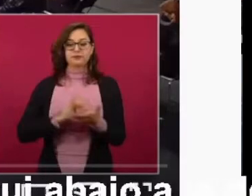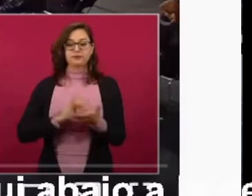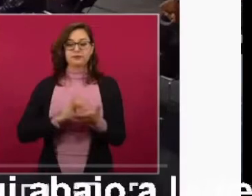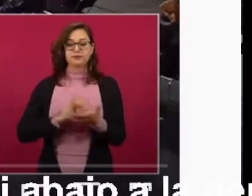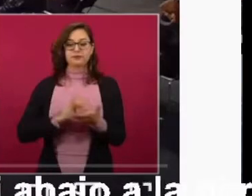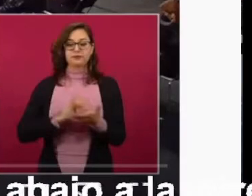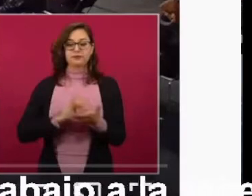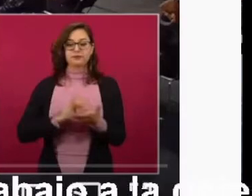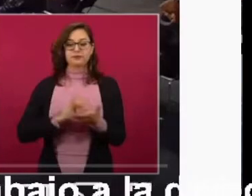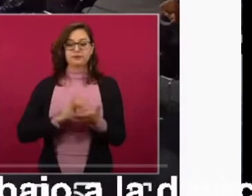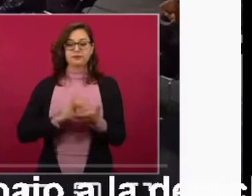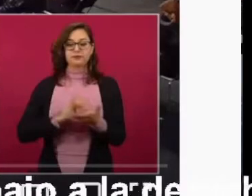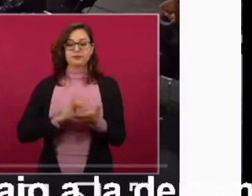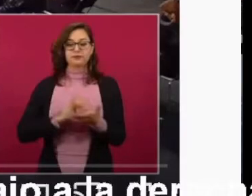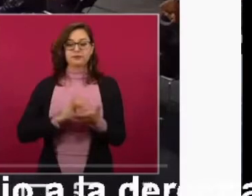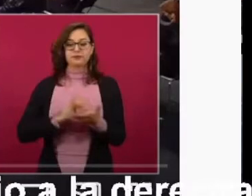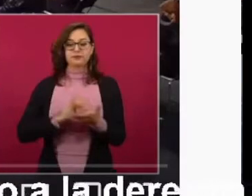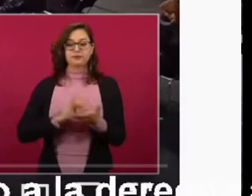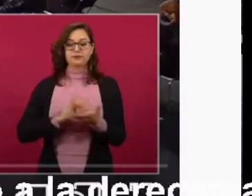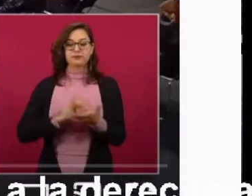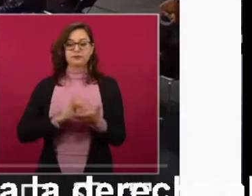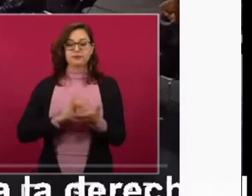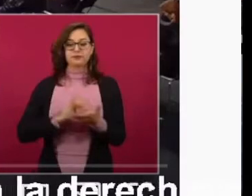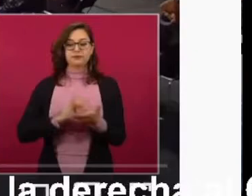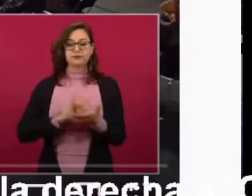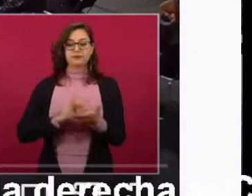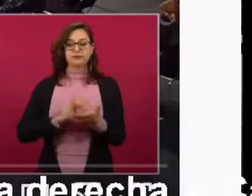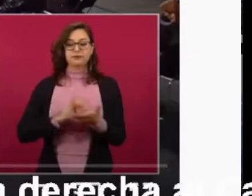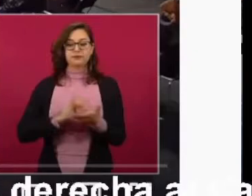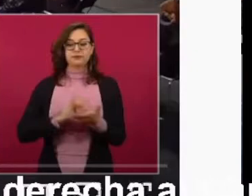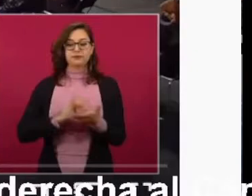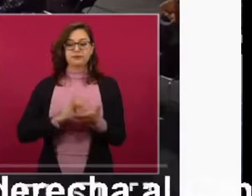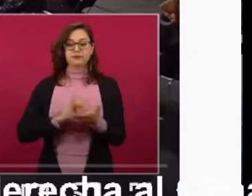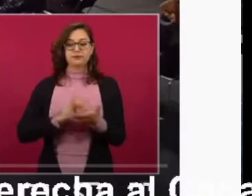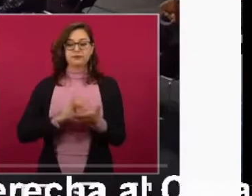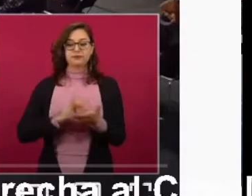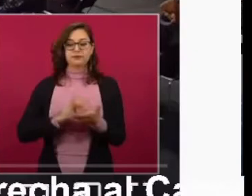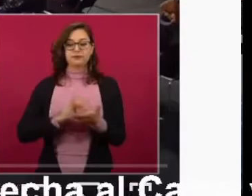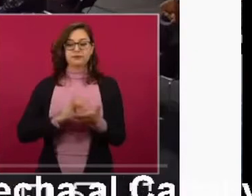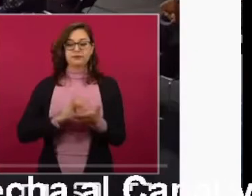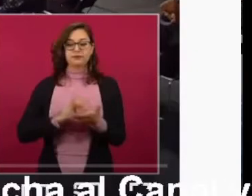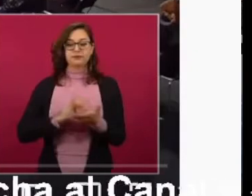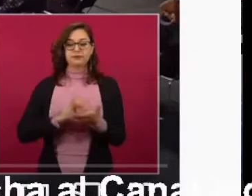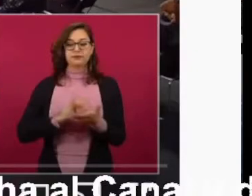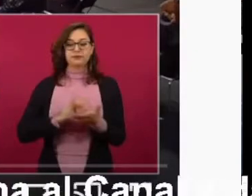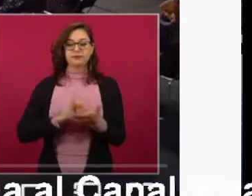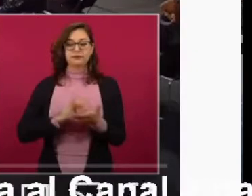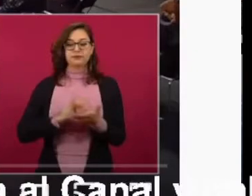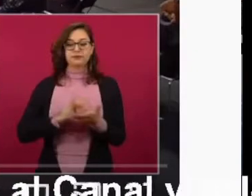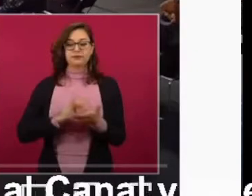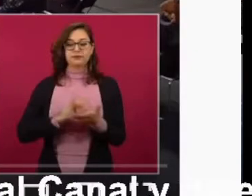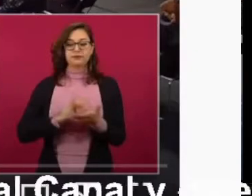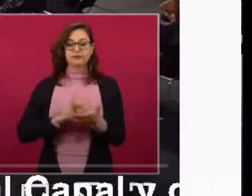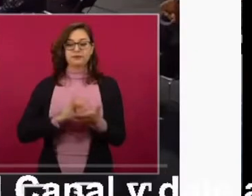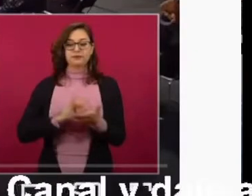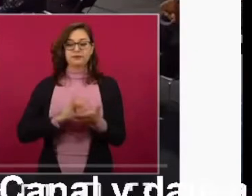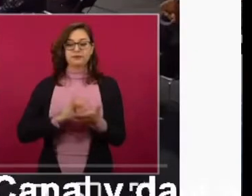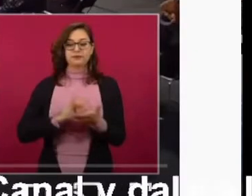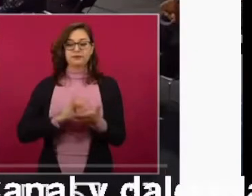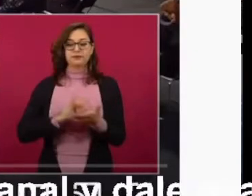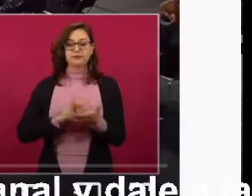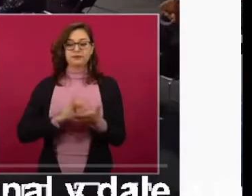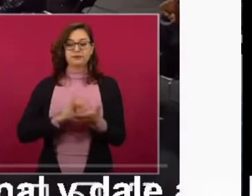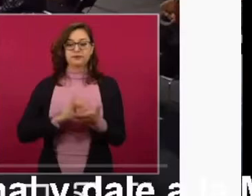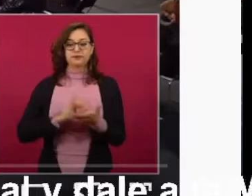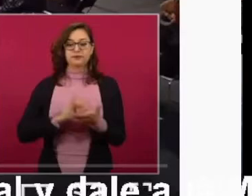que es la que se encargará de proveer todo lo que hemos escuchado